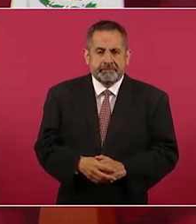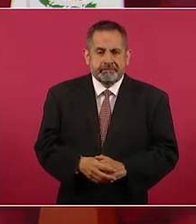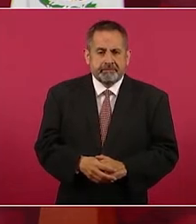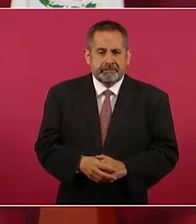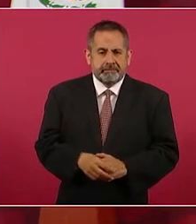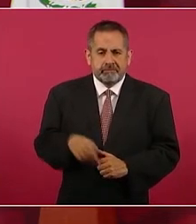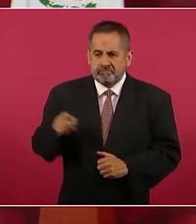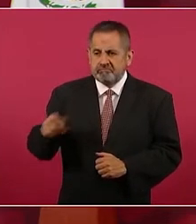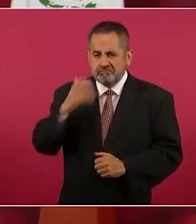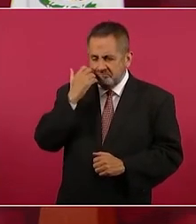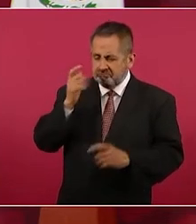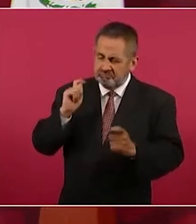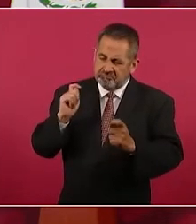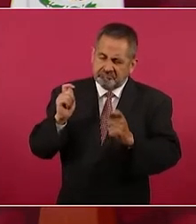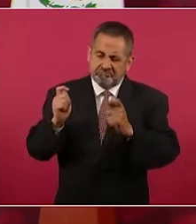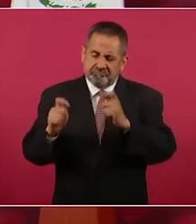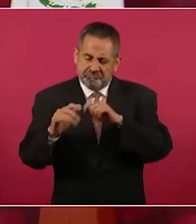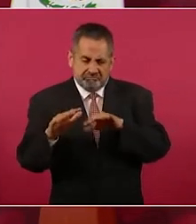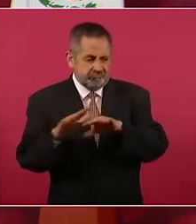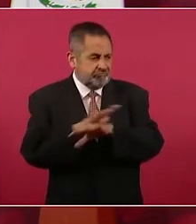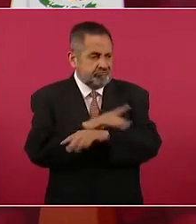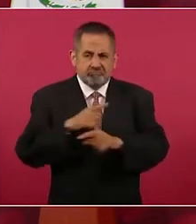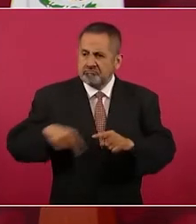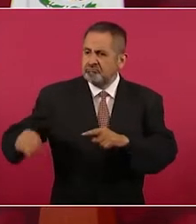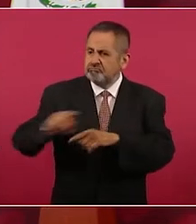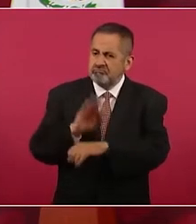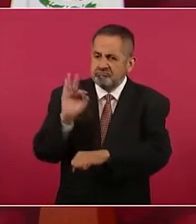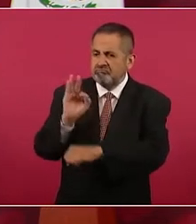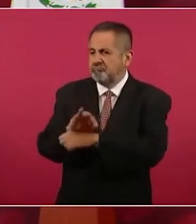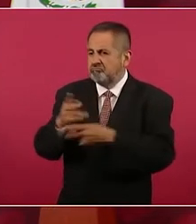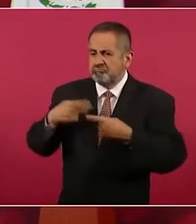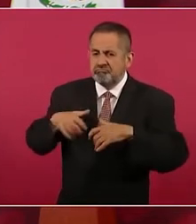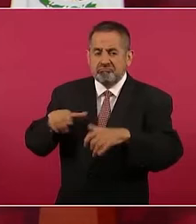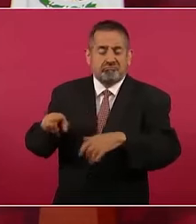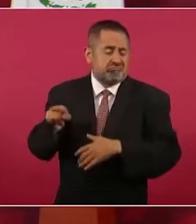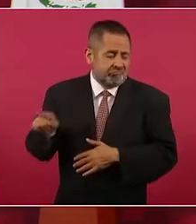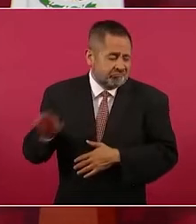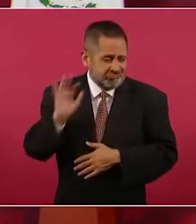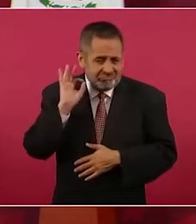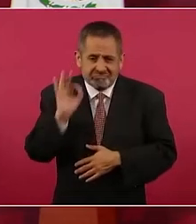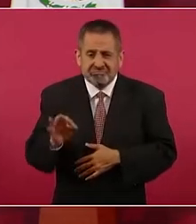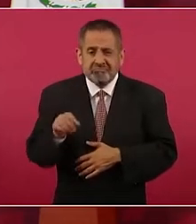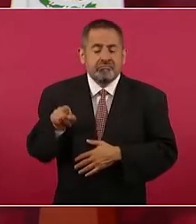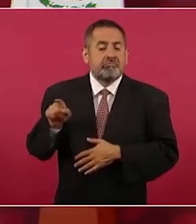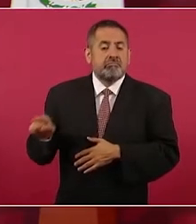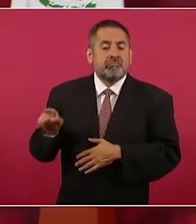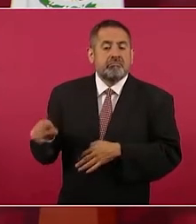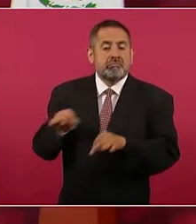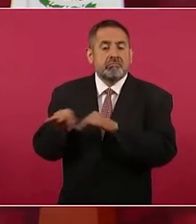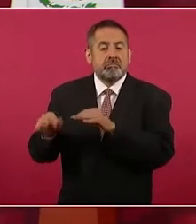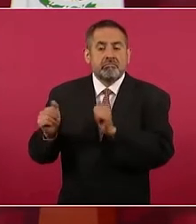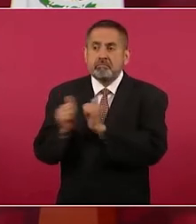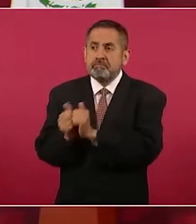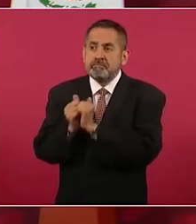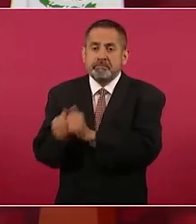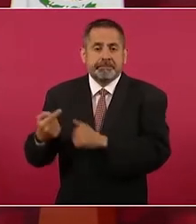por la transformación y el bienestar del pueblo. Él trabajó